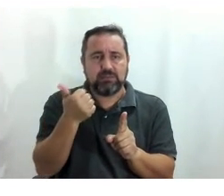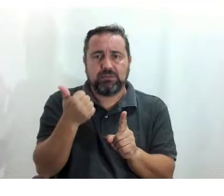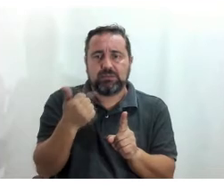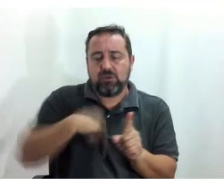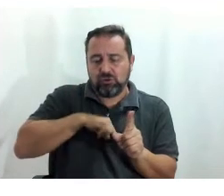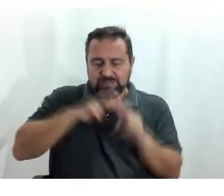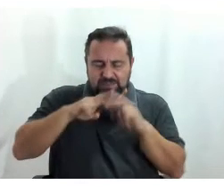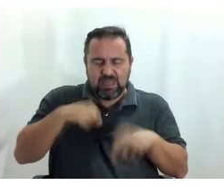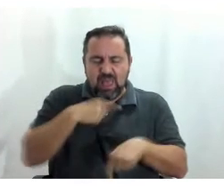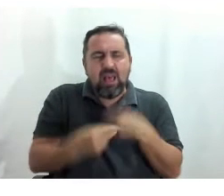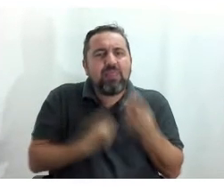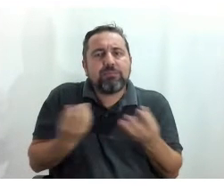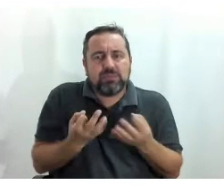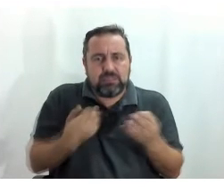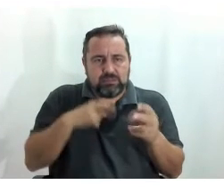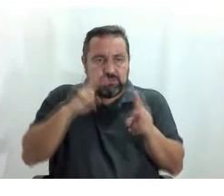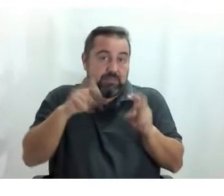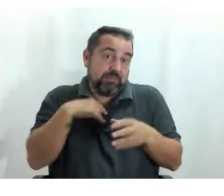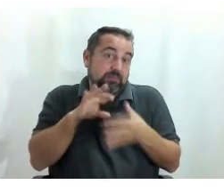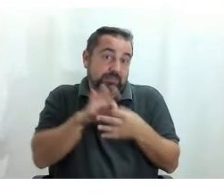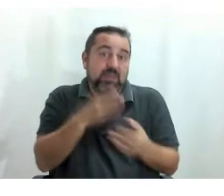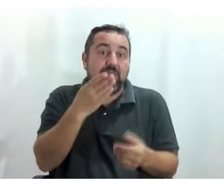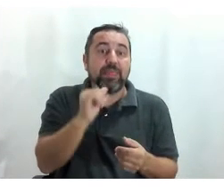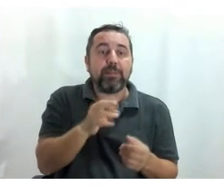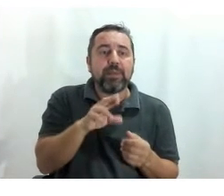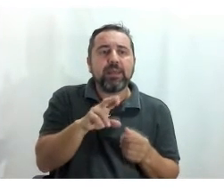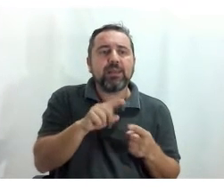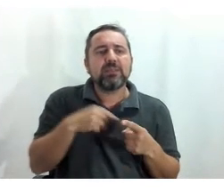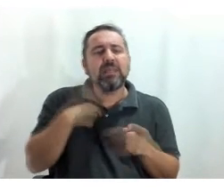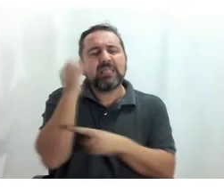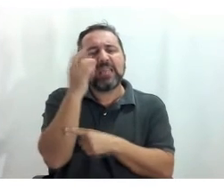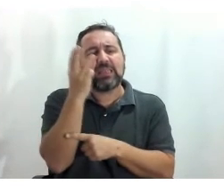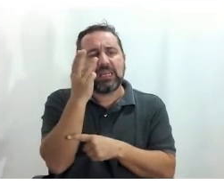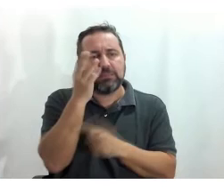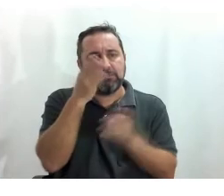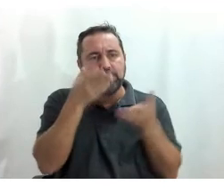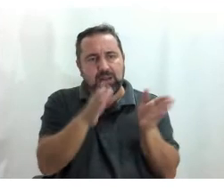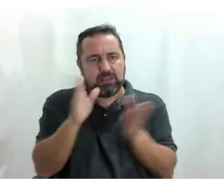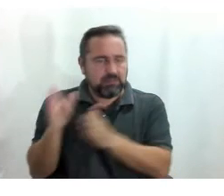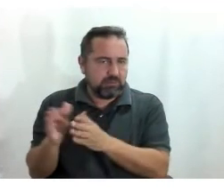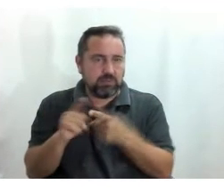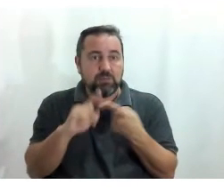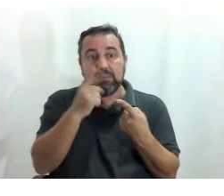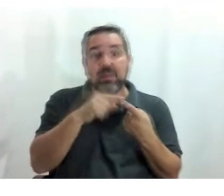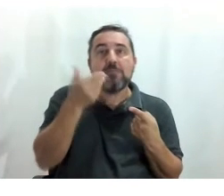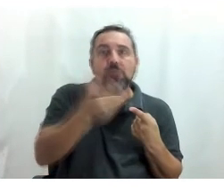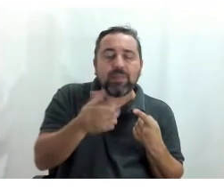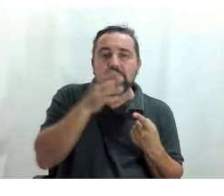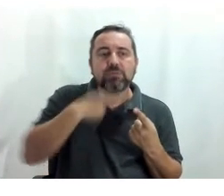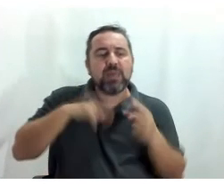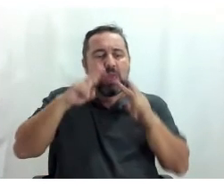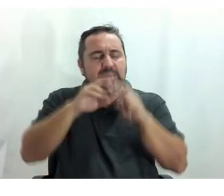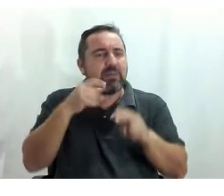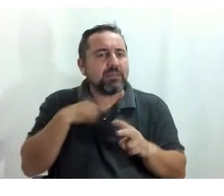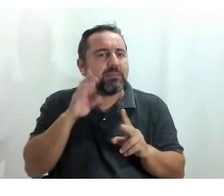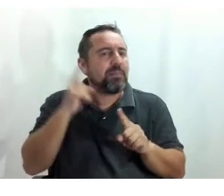los investigadores de CIBEREF en este caso. Bueno, la charla la he dividido en 3 partes. En la primera os hablaré de la importancia de por qué investigamos en audición,